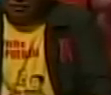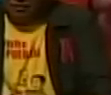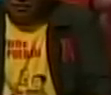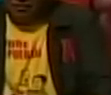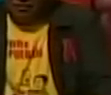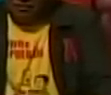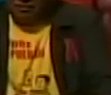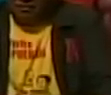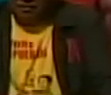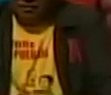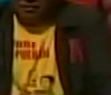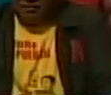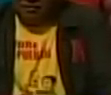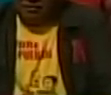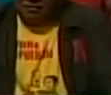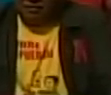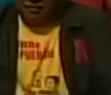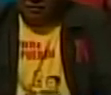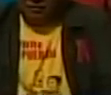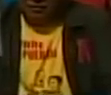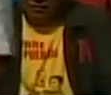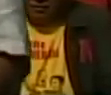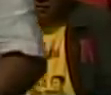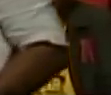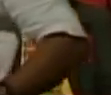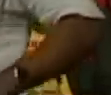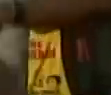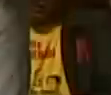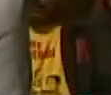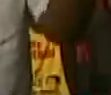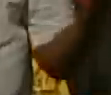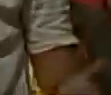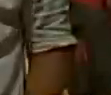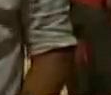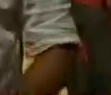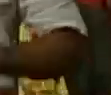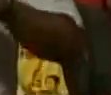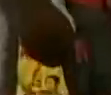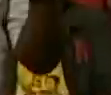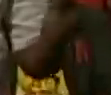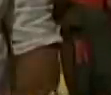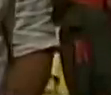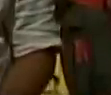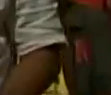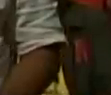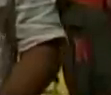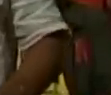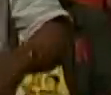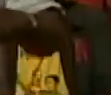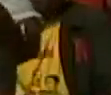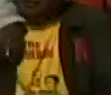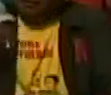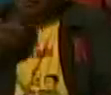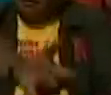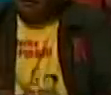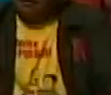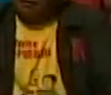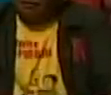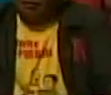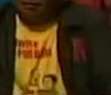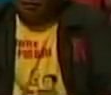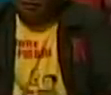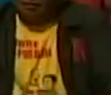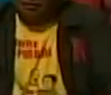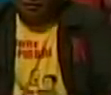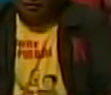fervor, ese colorido y esa alegría, debemos llevárnoslas en conciencia. Por eso es que las marchas terminan en